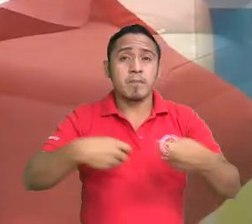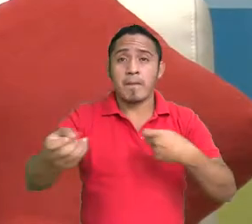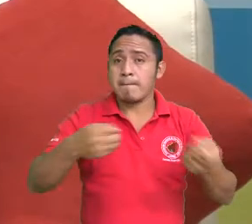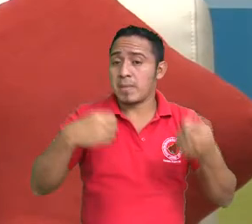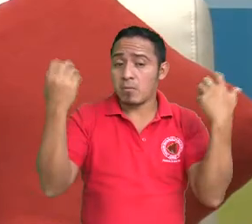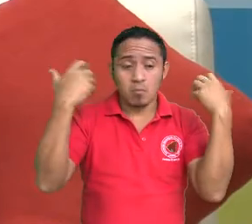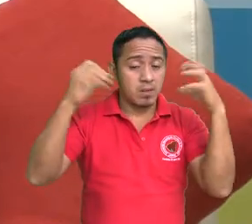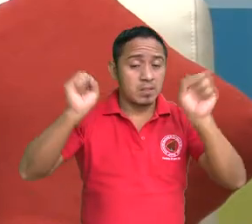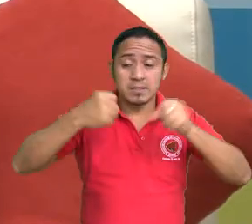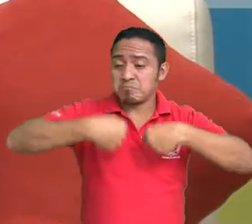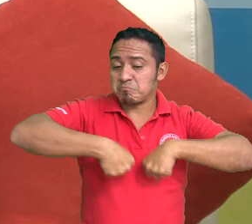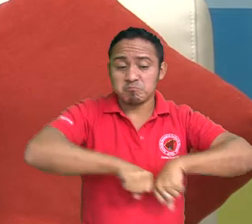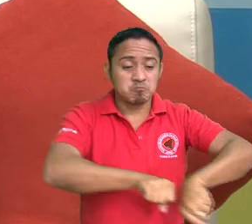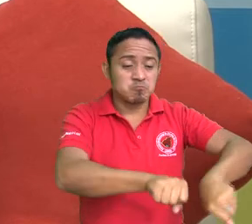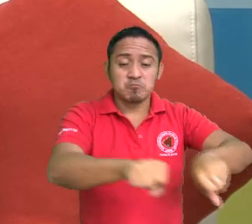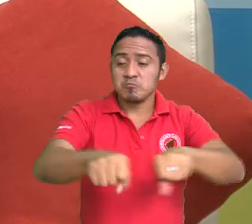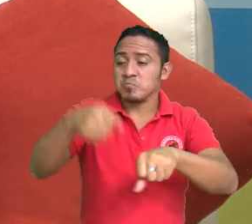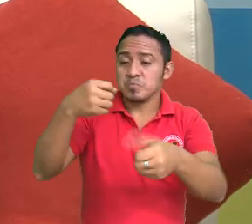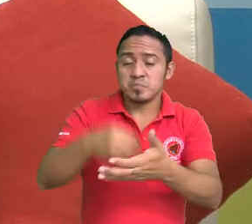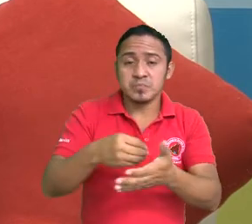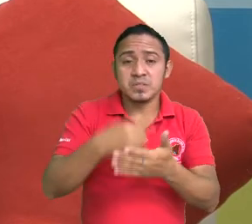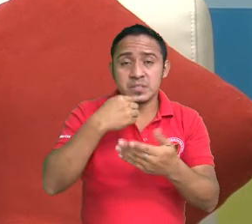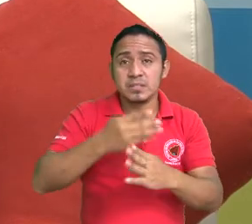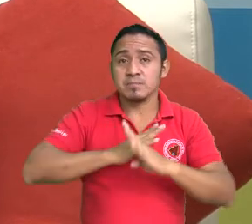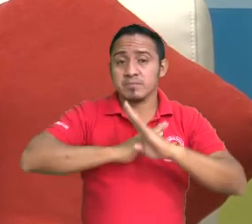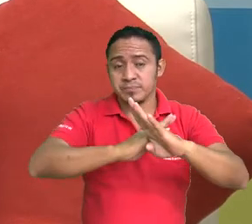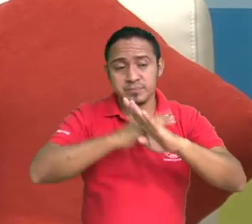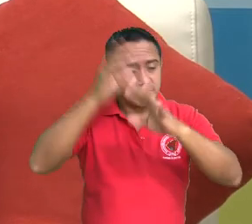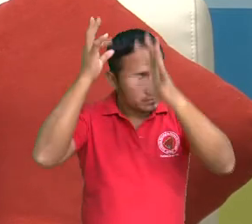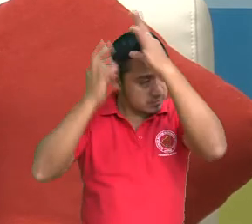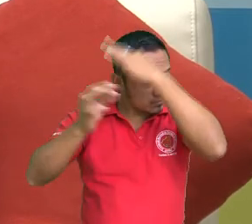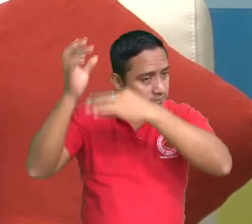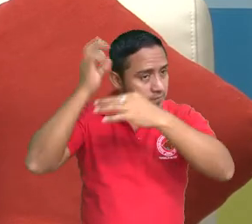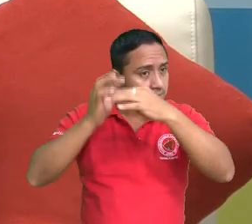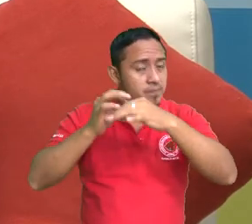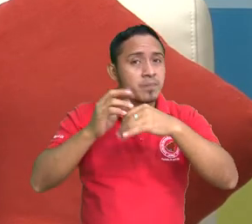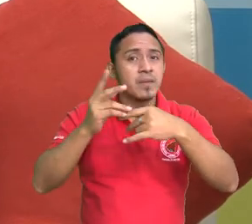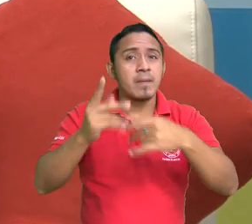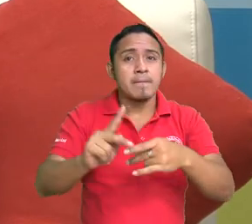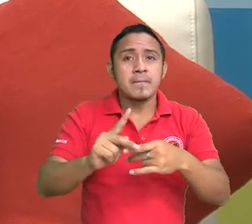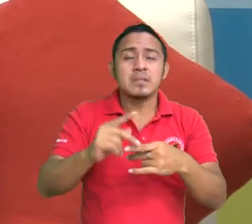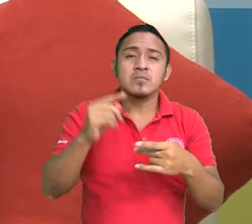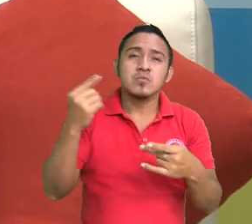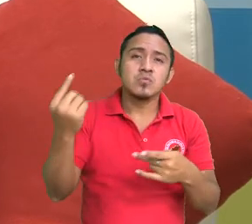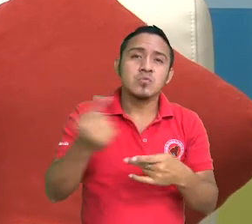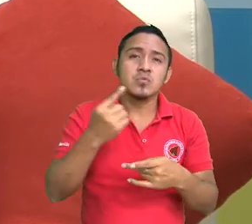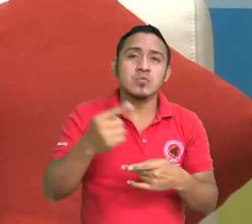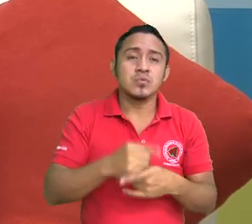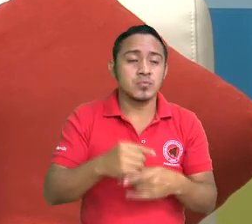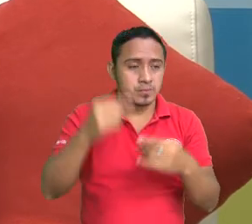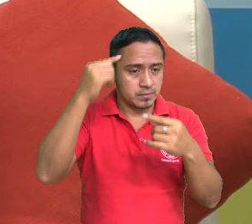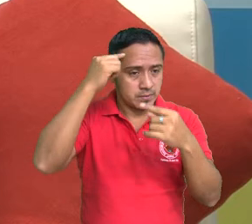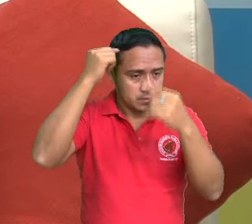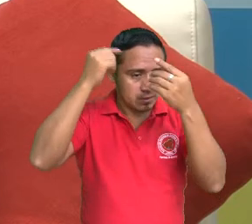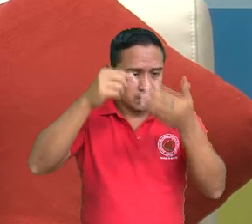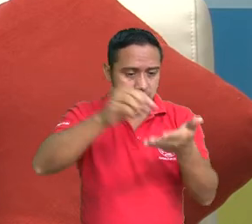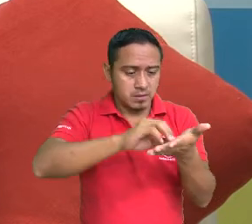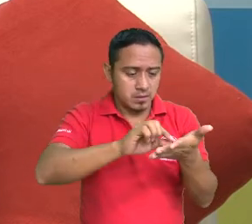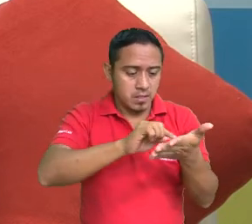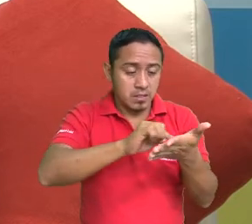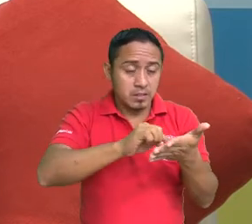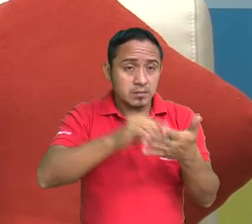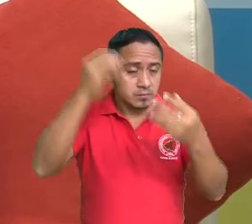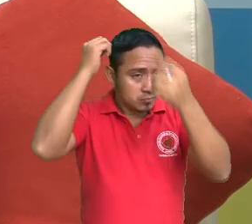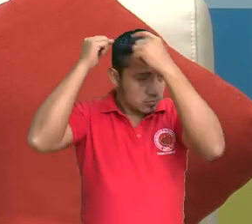cualquier supermercado, pueden decir anticaída, pero tal vez lo que llevan son componentes que fortalecen